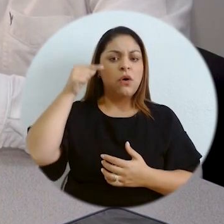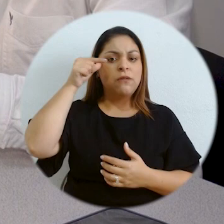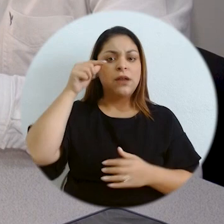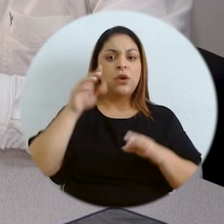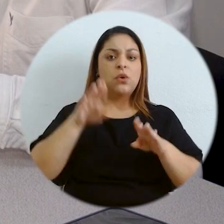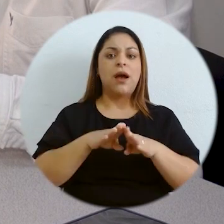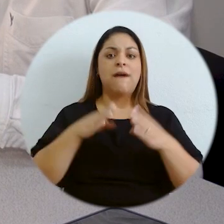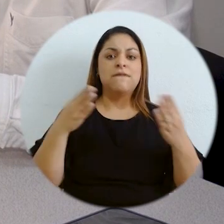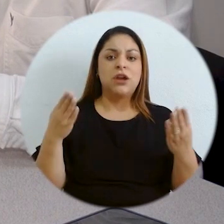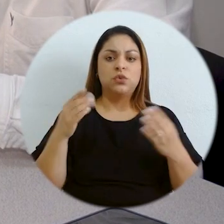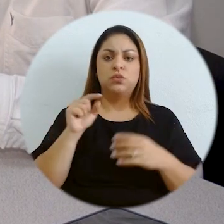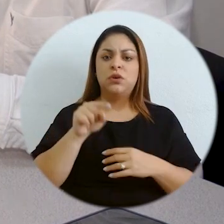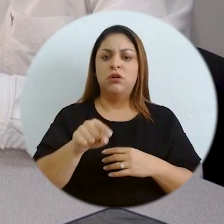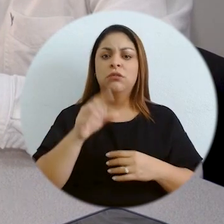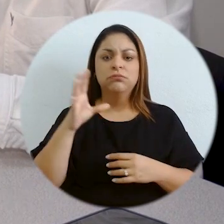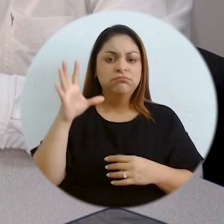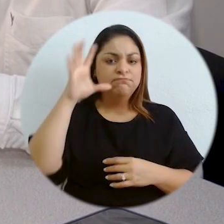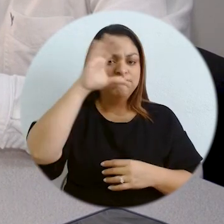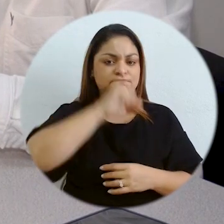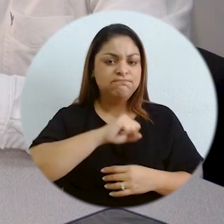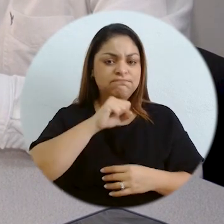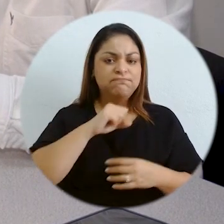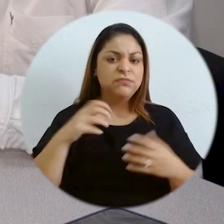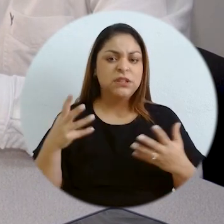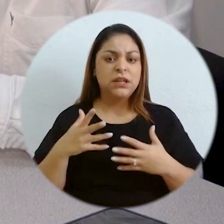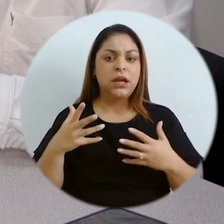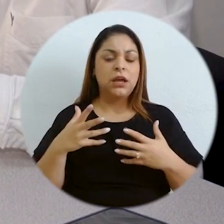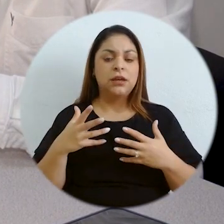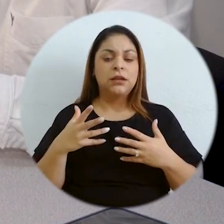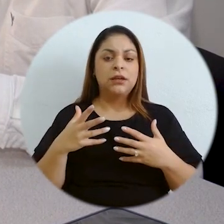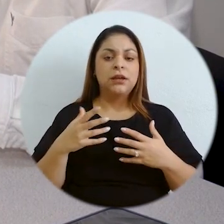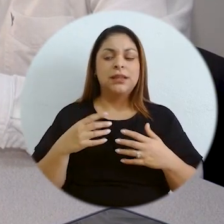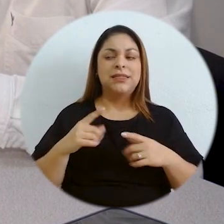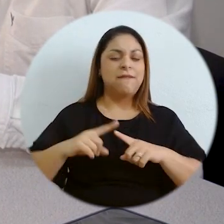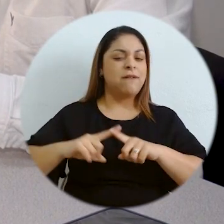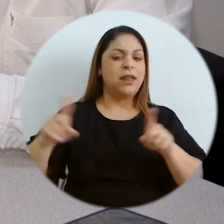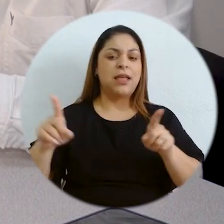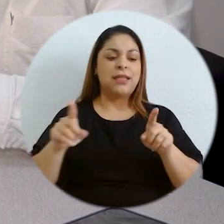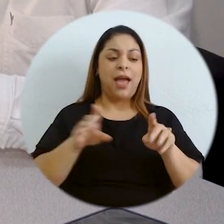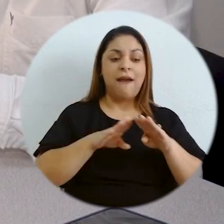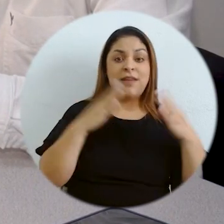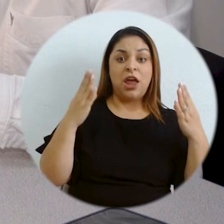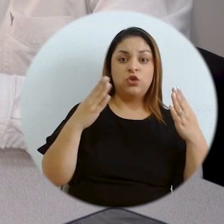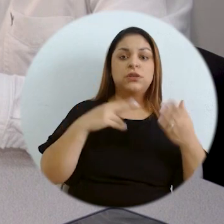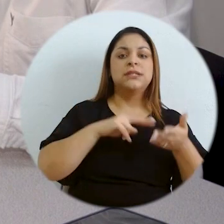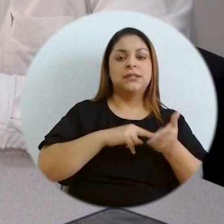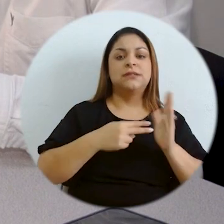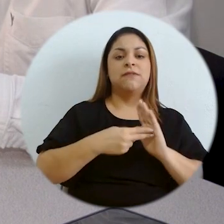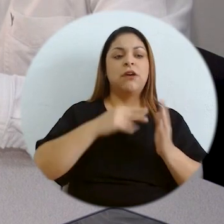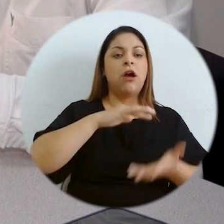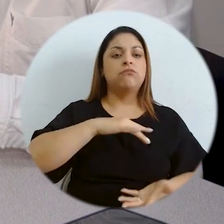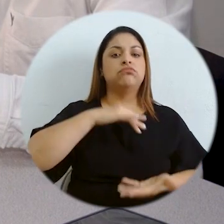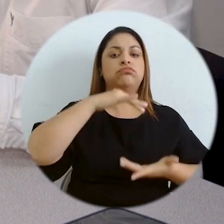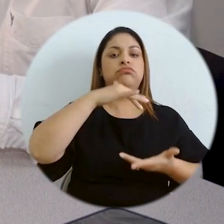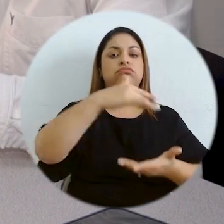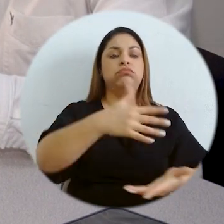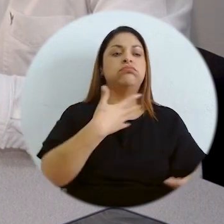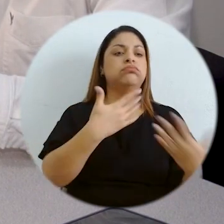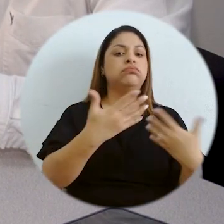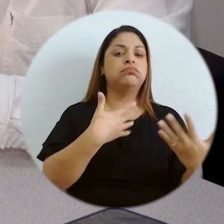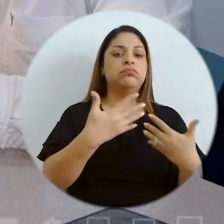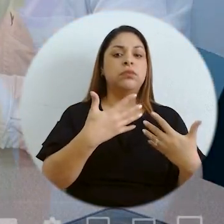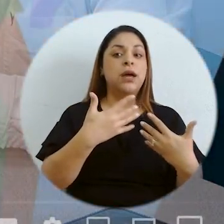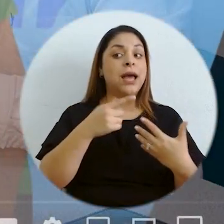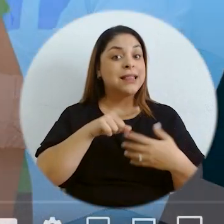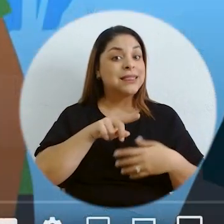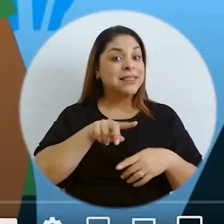gobierno abierto, lo identificamos en contra de lo que son el gobierno cerrado, el gobierno corrupto, las instituciones que gobiernan de espaldas